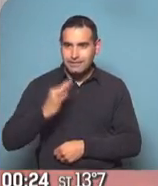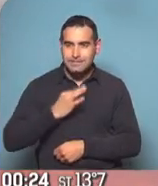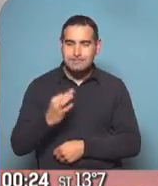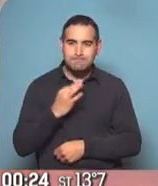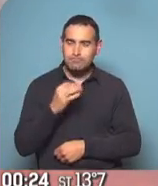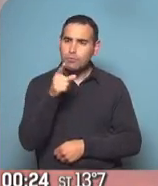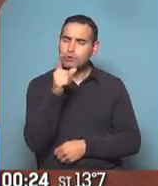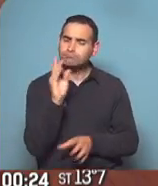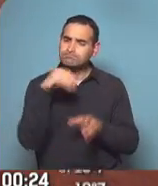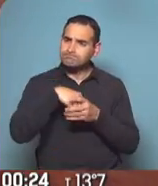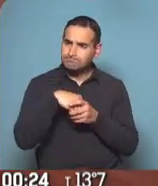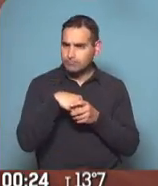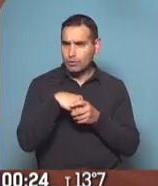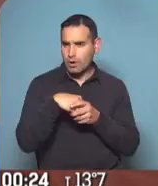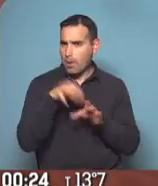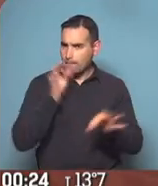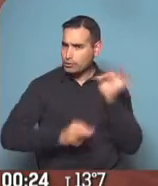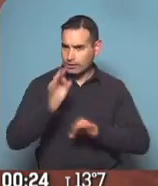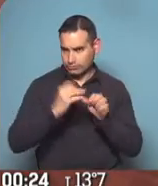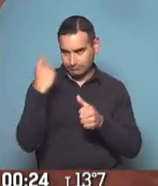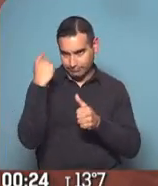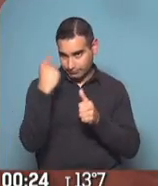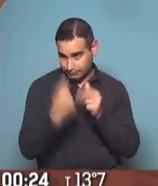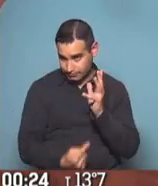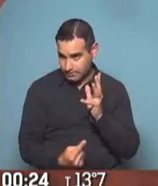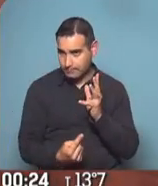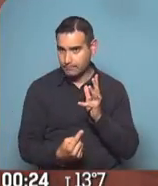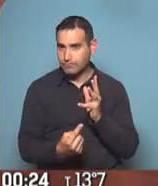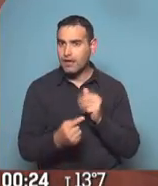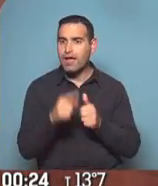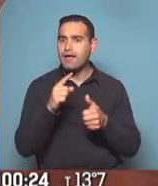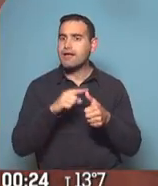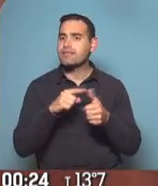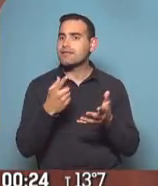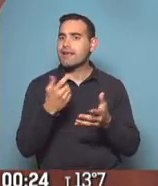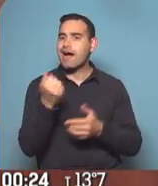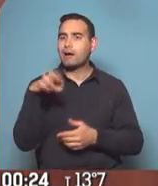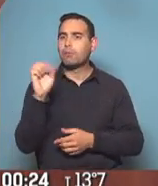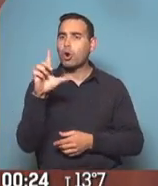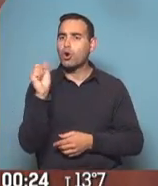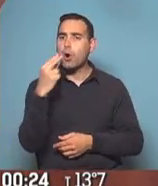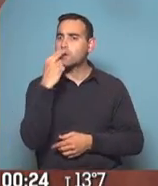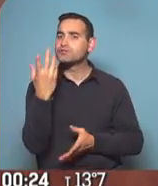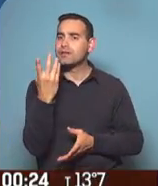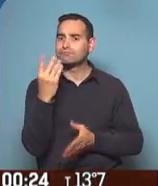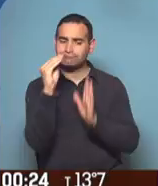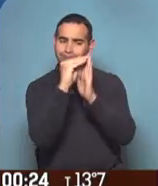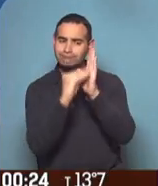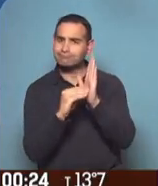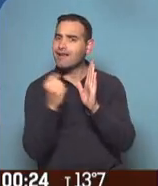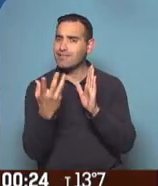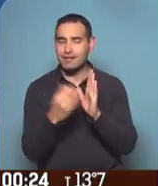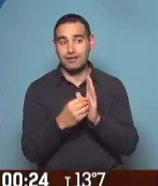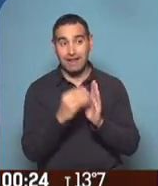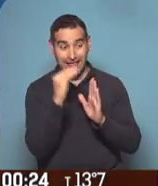participo de muchos proyectos muchos proyectos como pone este el del apolo 11 en esa lista en la